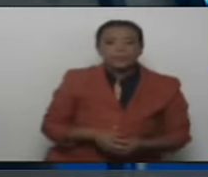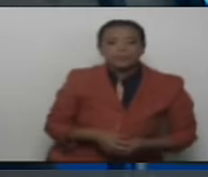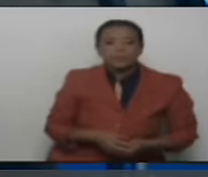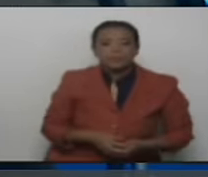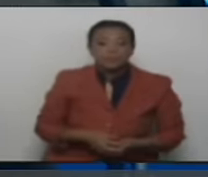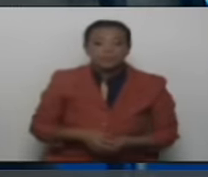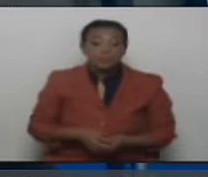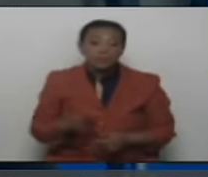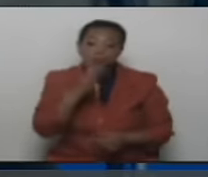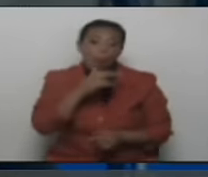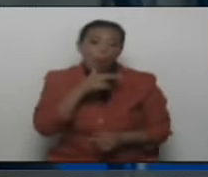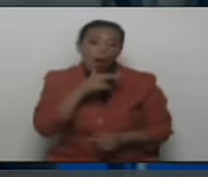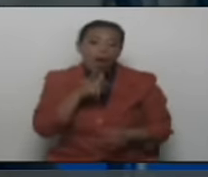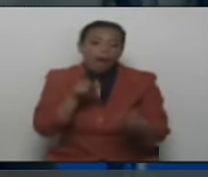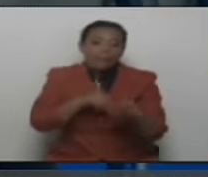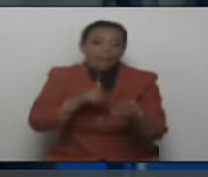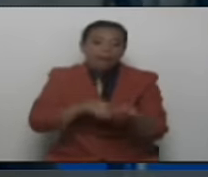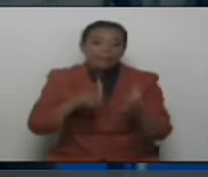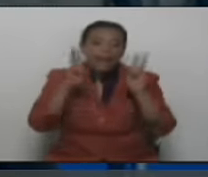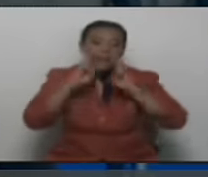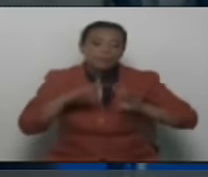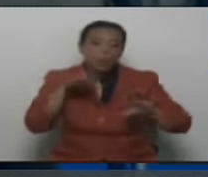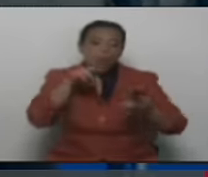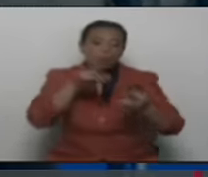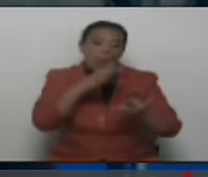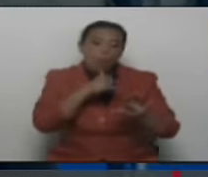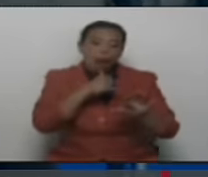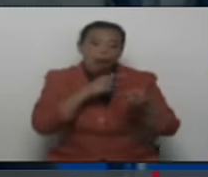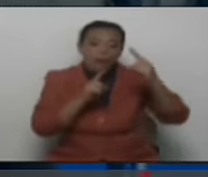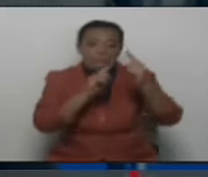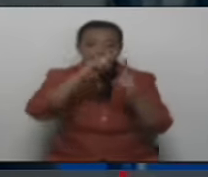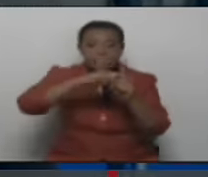No tiene absolutamente carga.